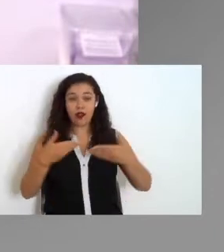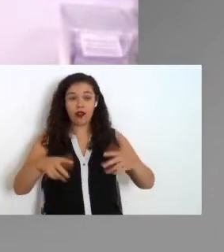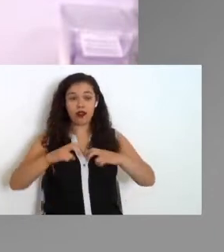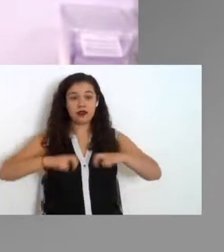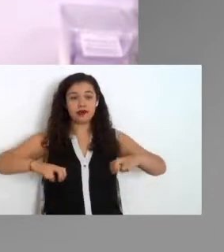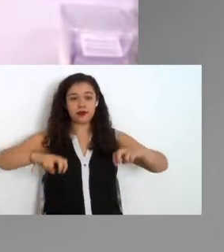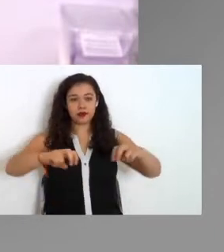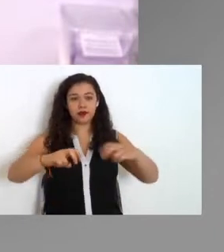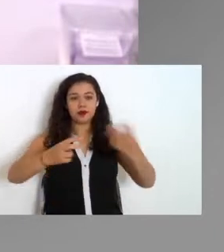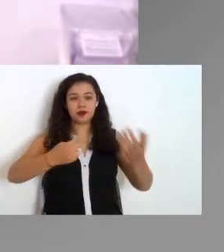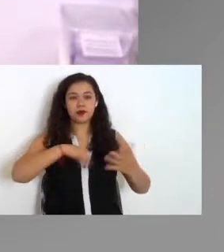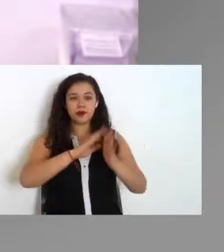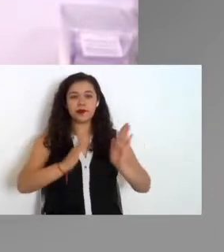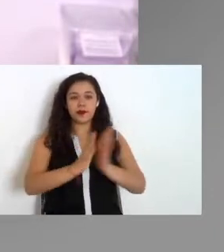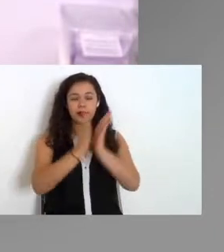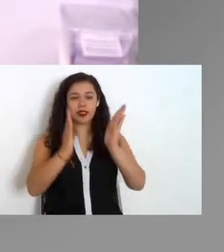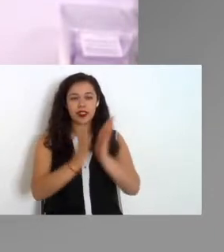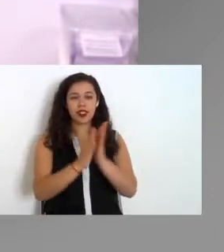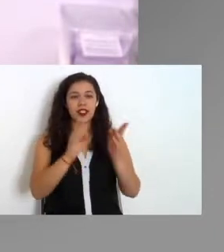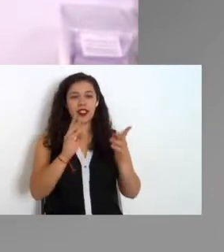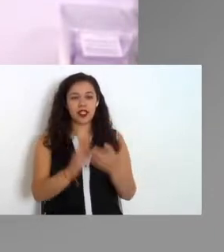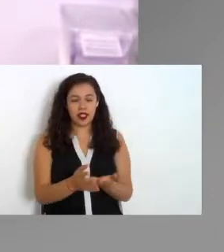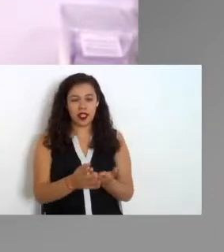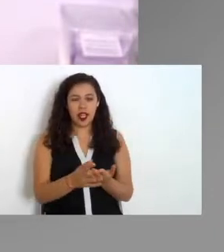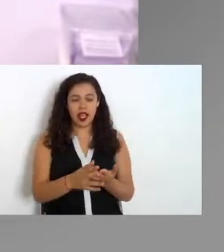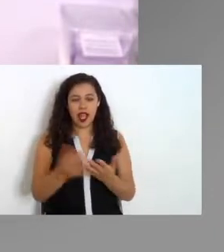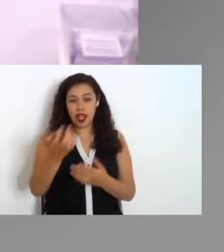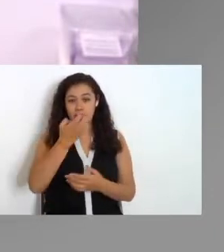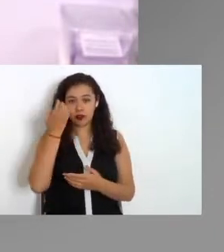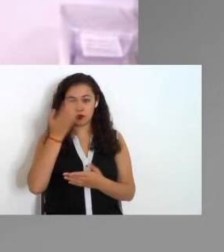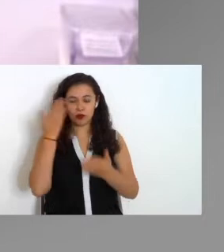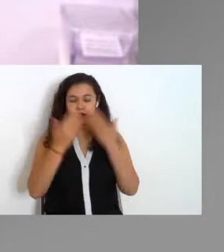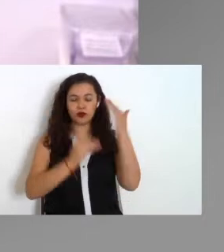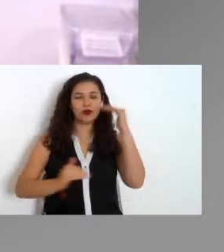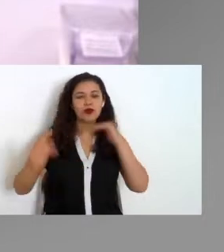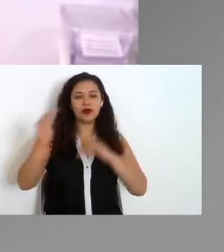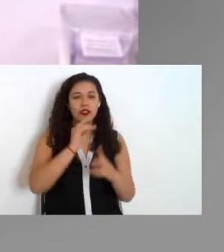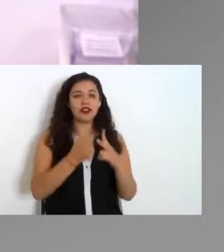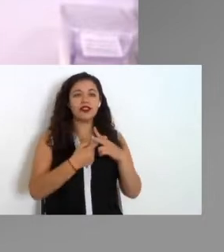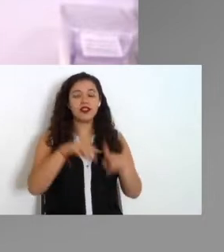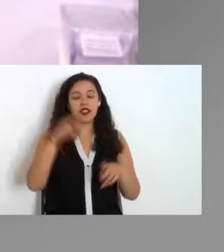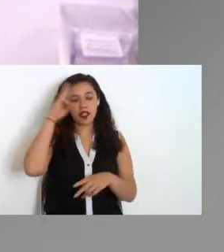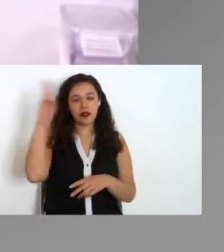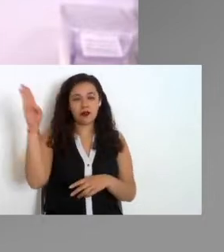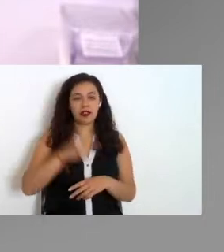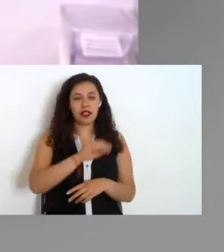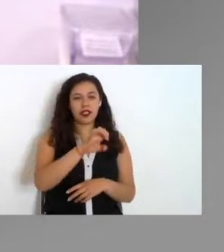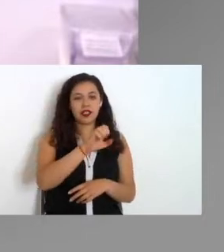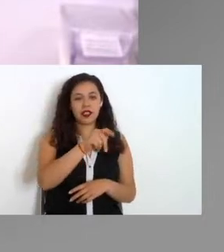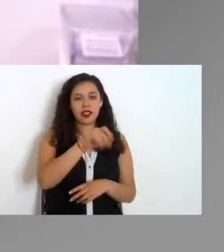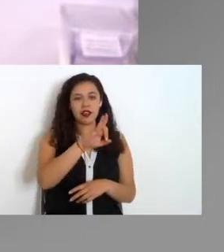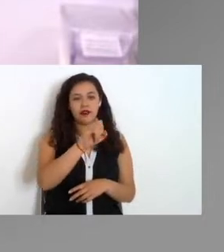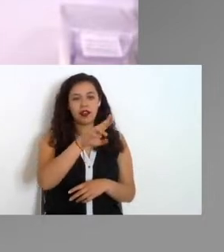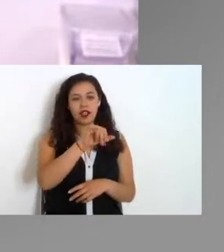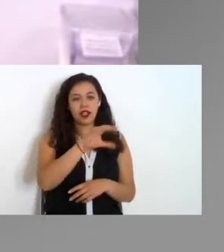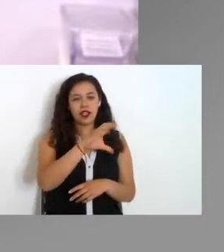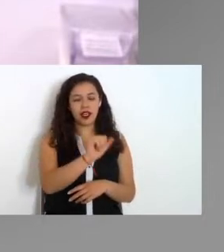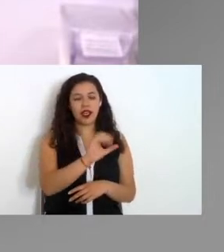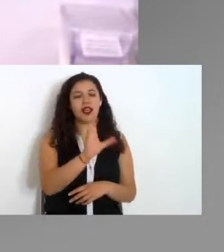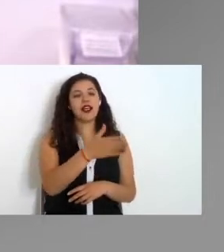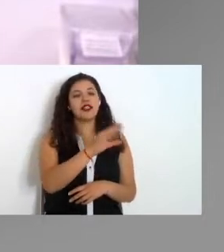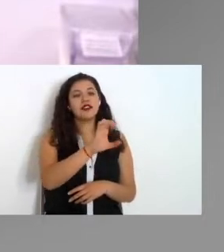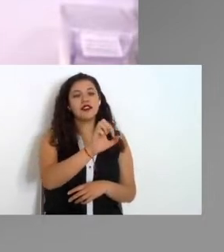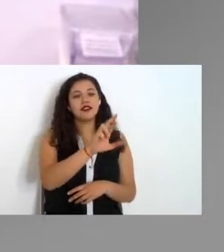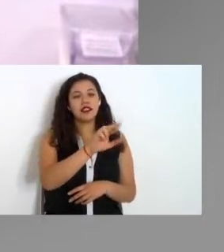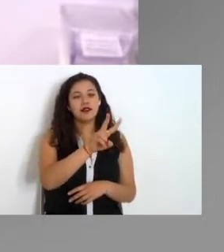ocasión participarán como ponentes destacados académicos. Para iniciar, la maestra Estefanía Cervantes Cisneros, quien es